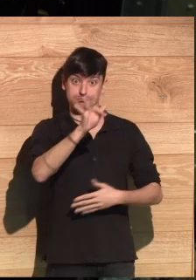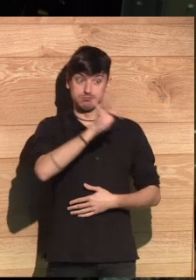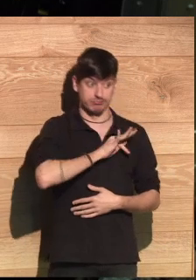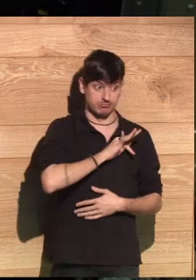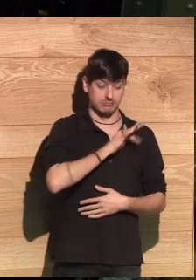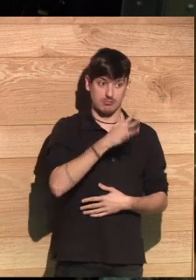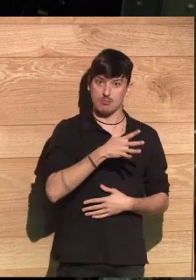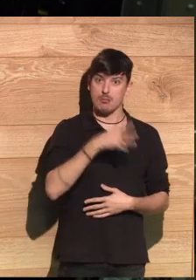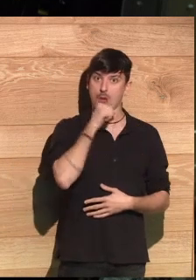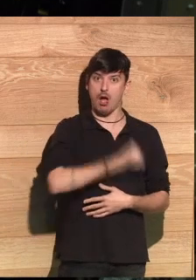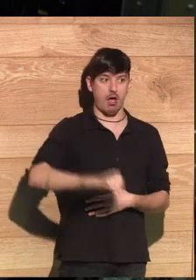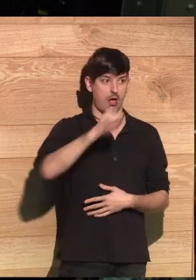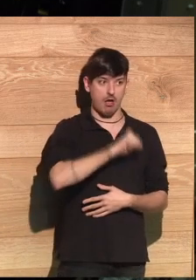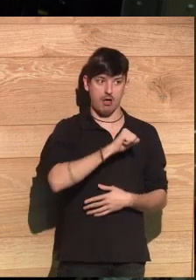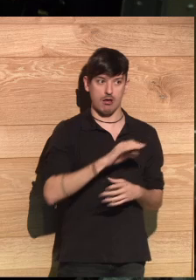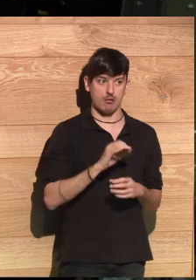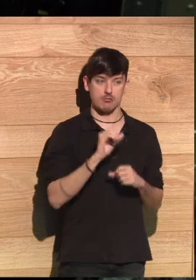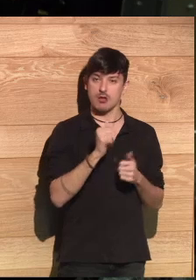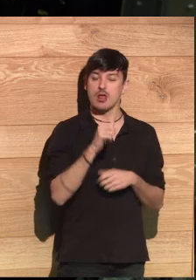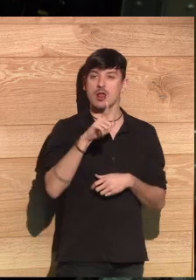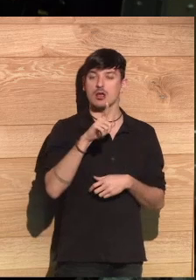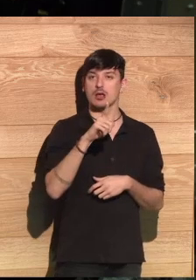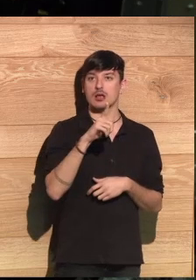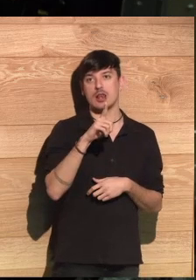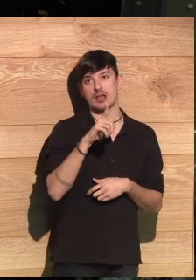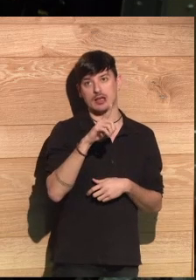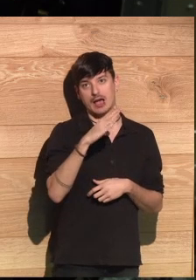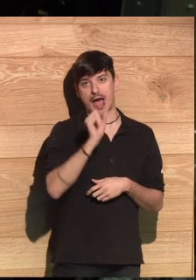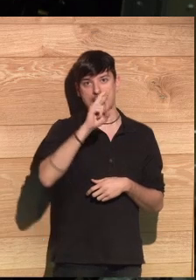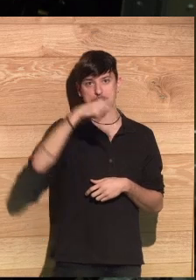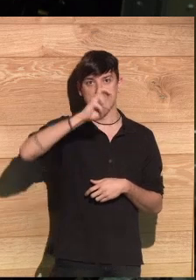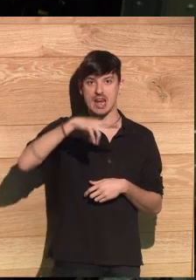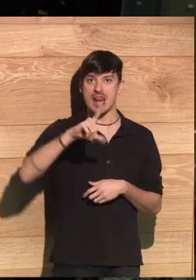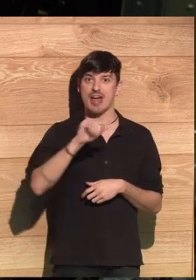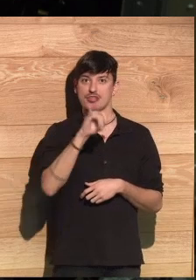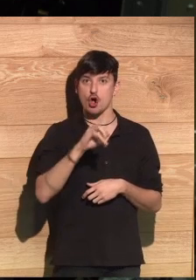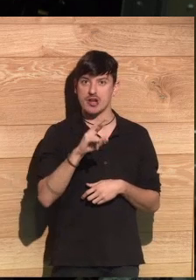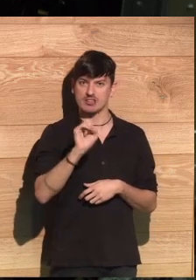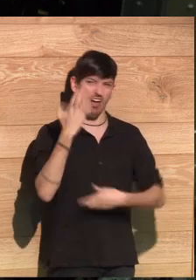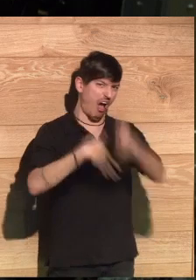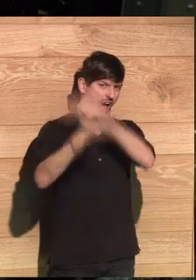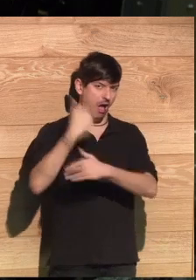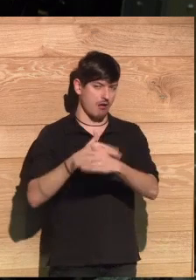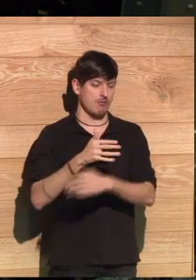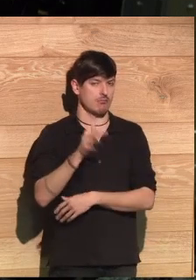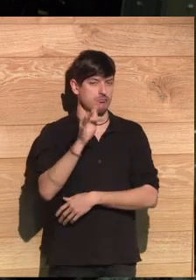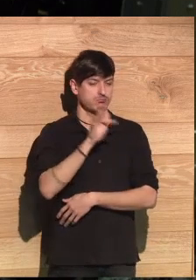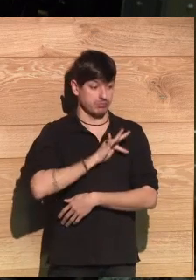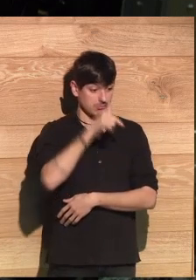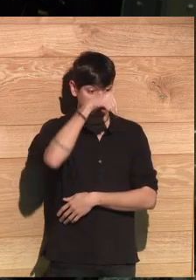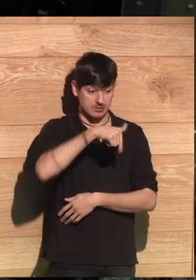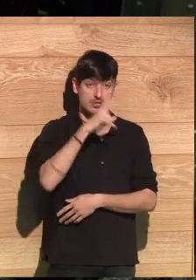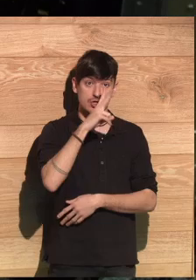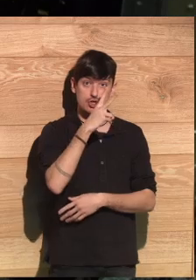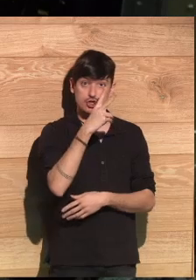una maravilla así, con Nada de Carmen Laforet, y hacía tiempo que esto no ocurría, pero hay que decir también que este 2020